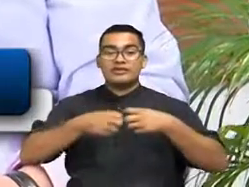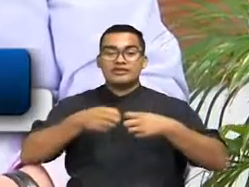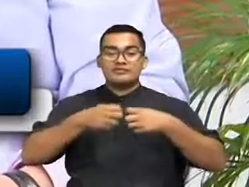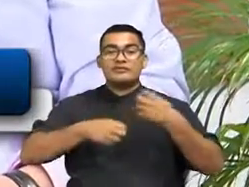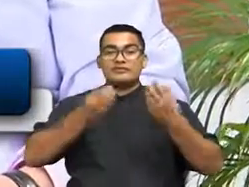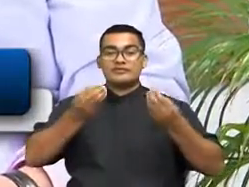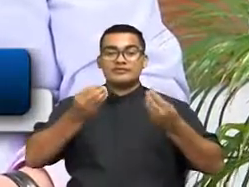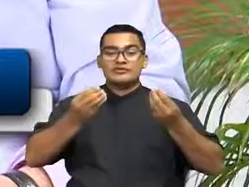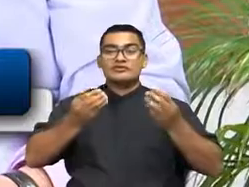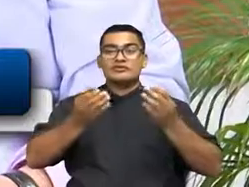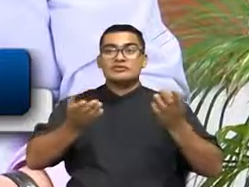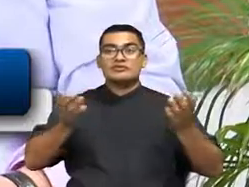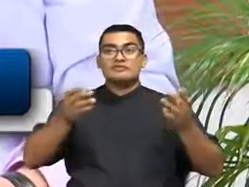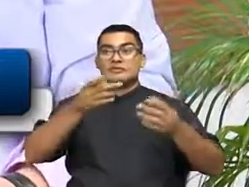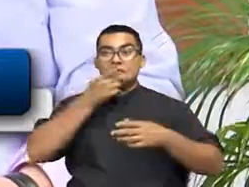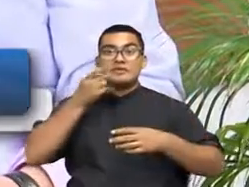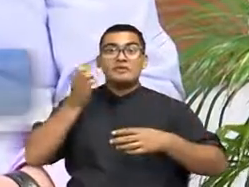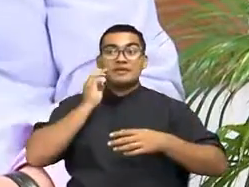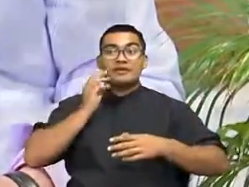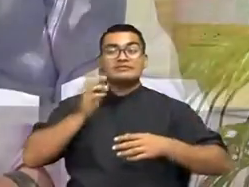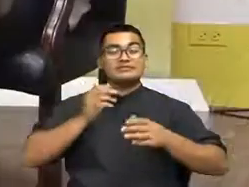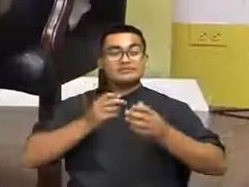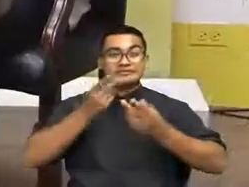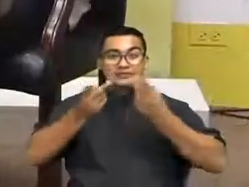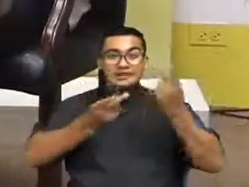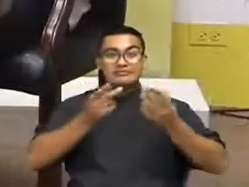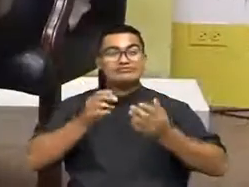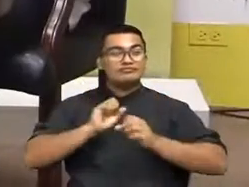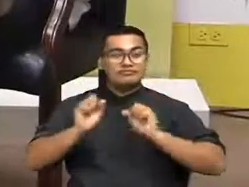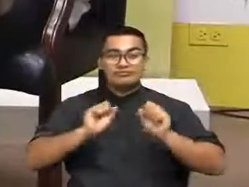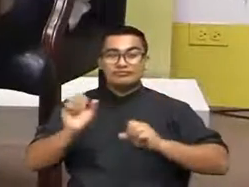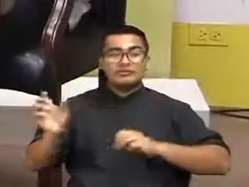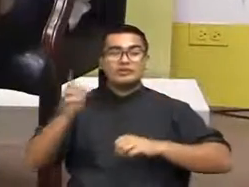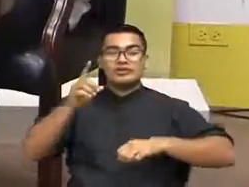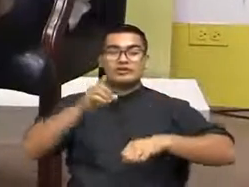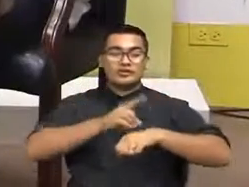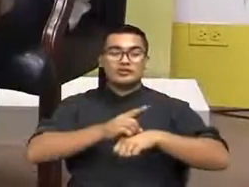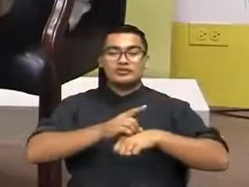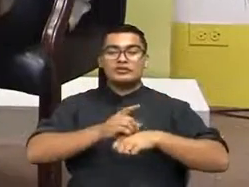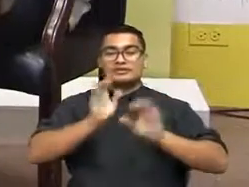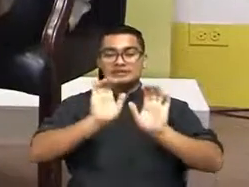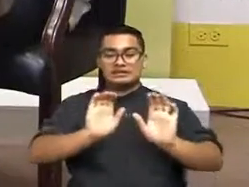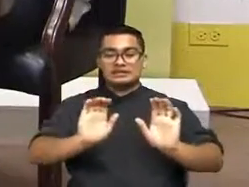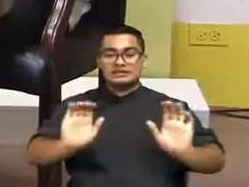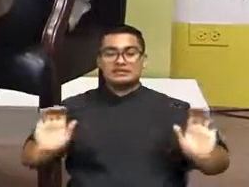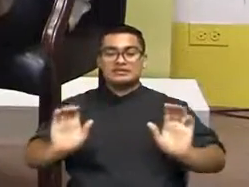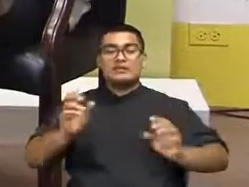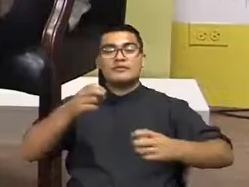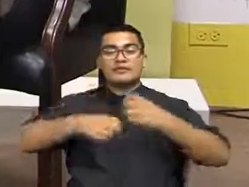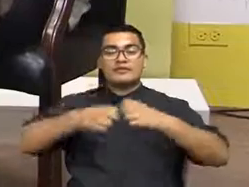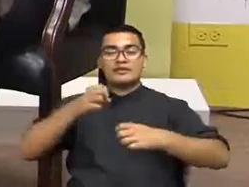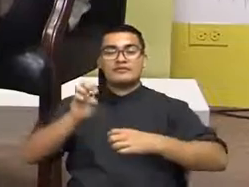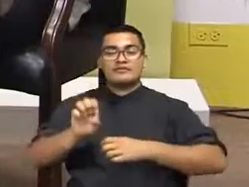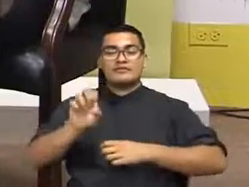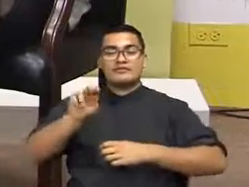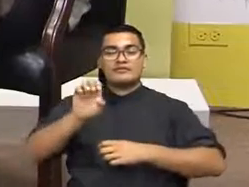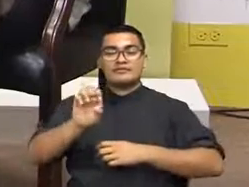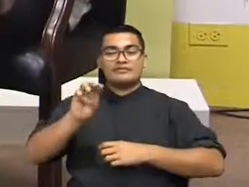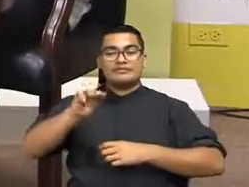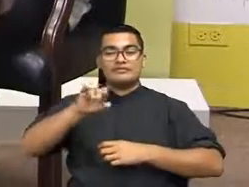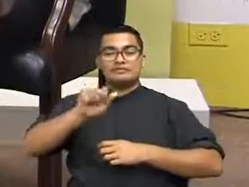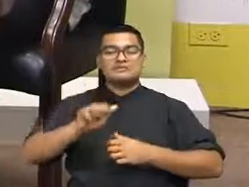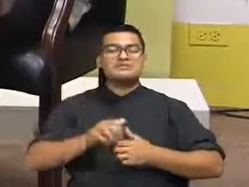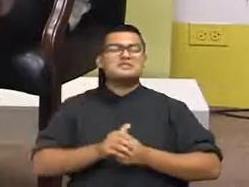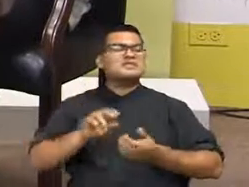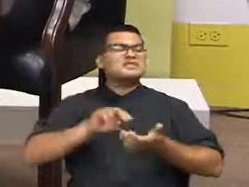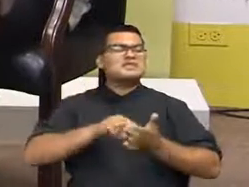los padres de familia en nuestra consulta. Principales consultas de la población, de los padres de familia en los hospitales. Así es. Ahora, doctor,